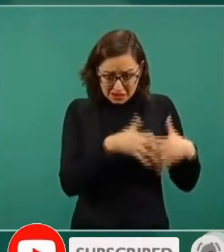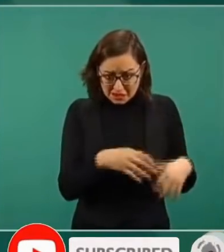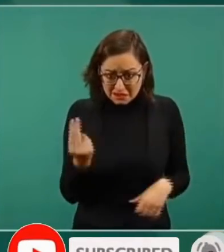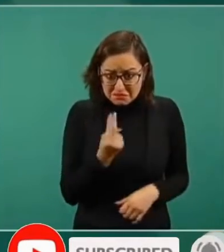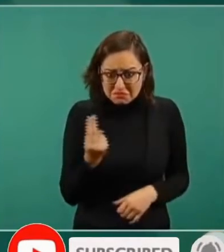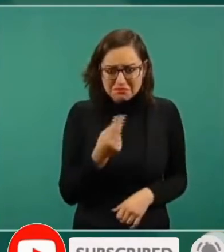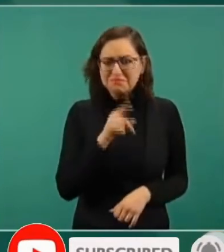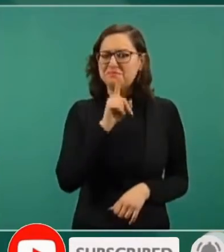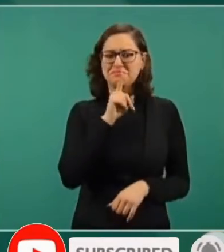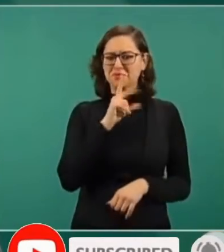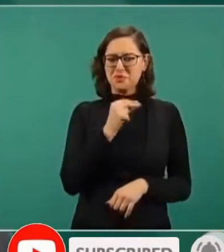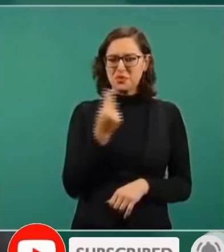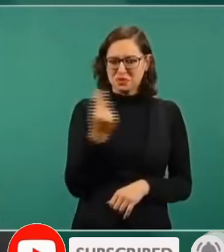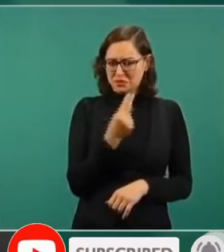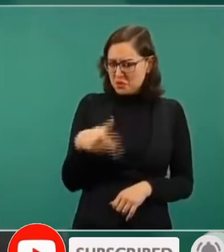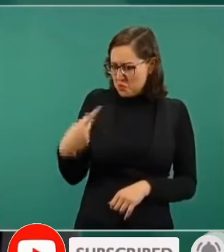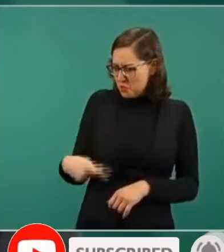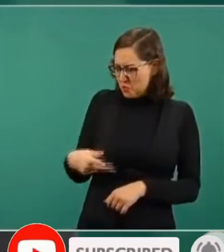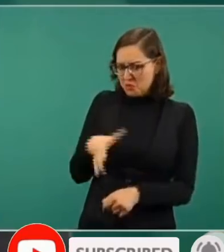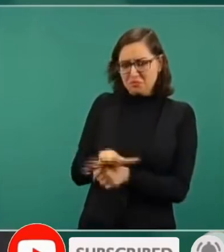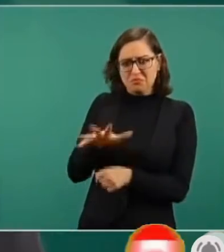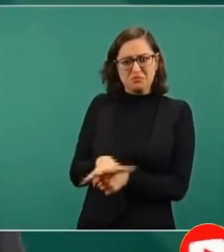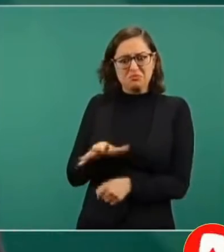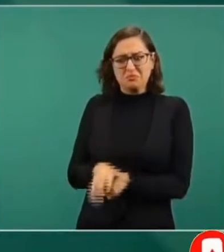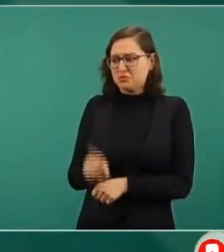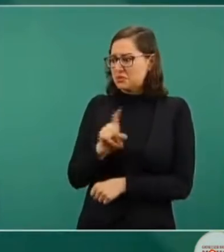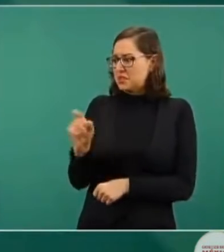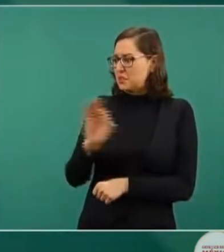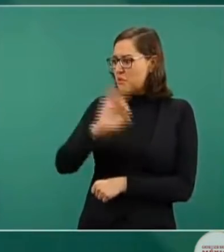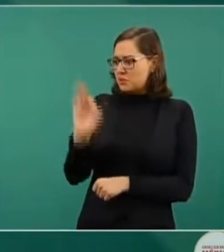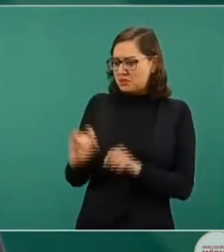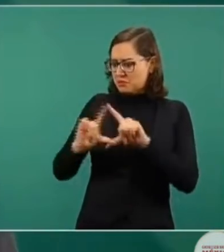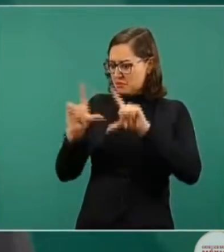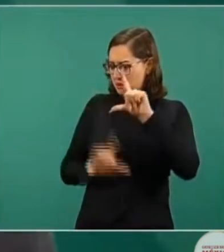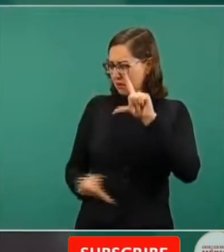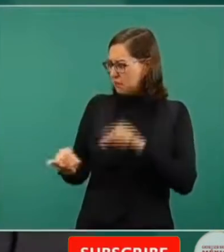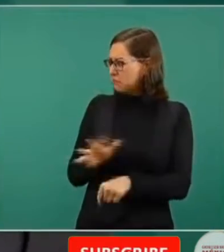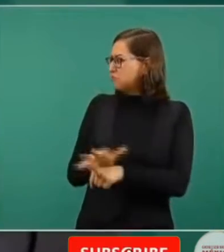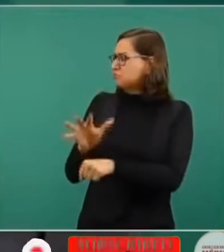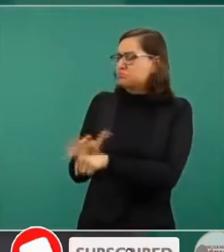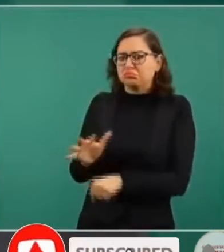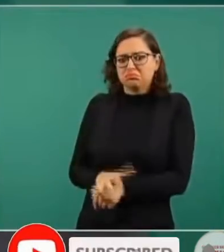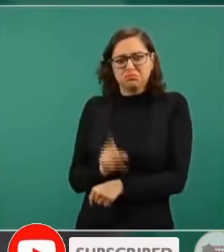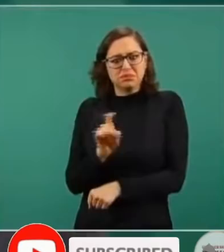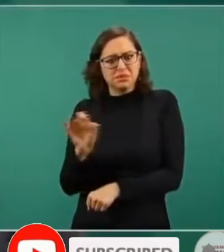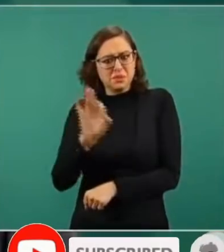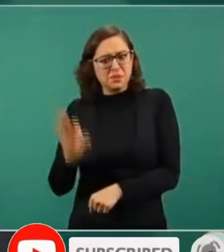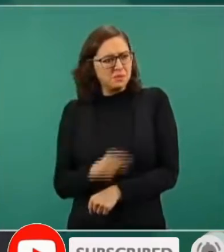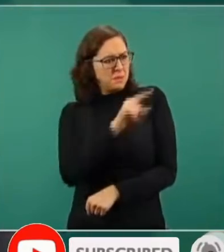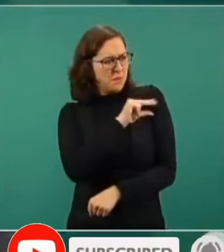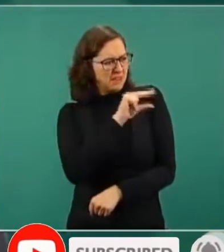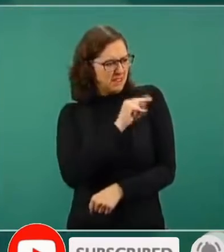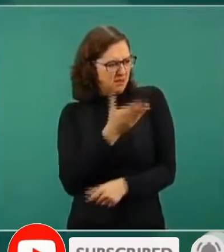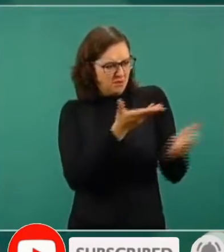vendiera electricidad, tenía el 100% de electricidad del país. Era absurdo presentar a los generadores